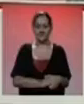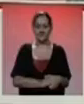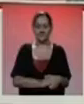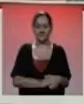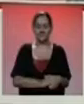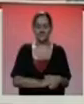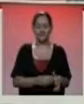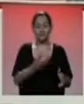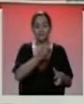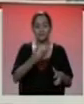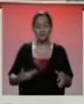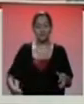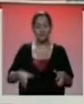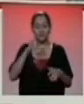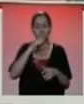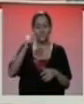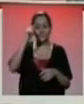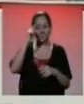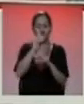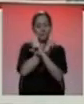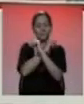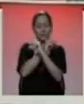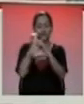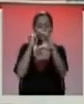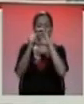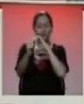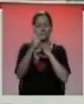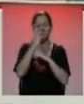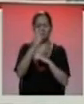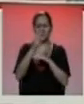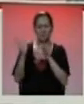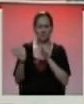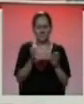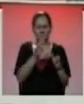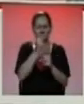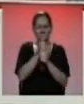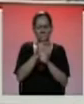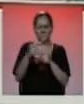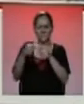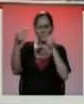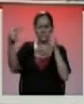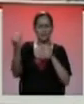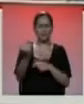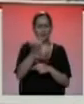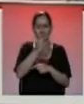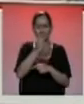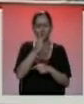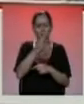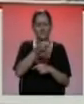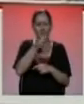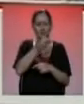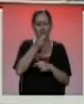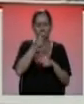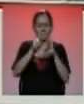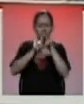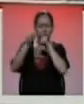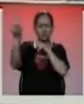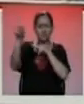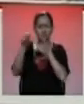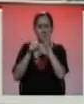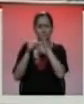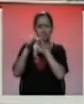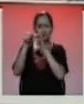presidente rafael correa a través de su cuenta de twitter cuestionó las acciones que realiza la oposición como entrevistar al prófugo de la justicia pedro